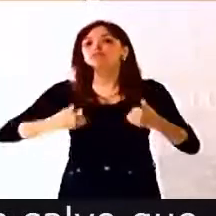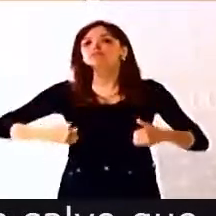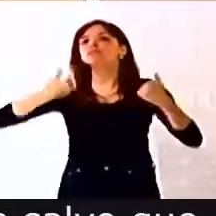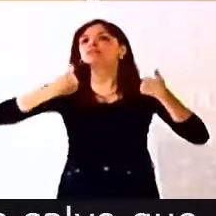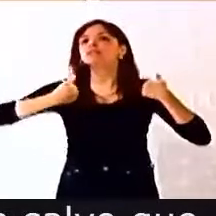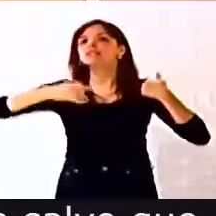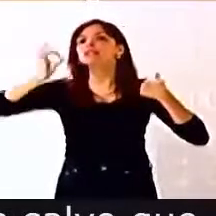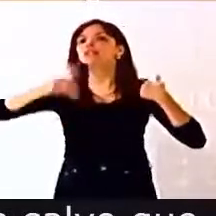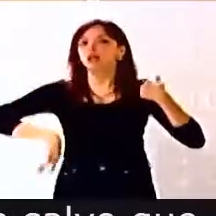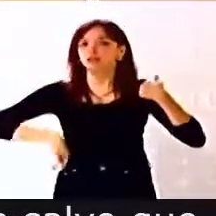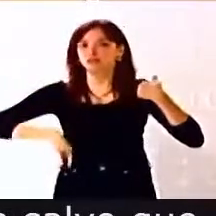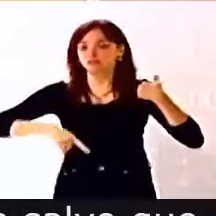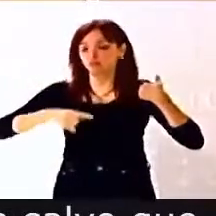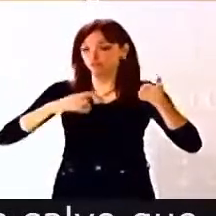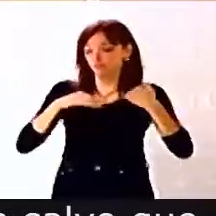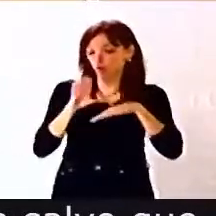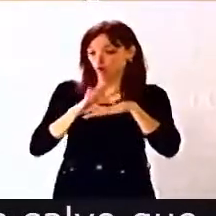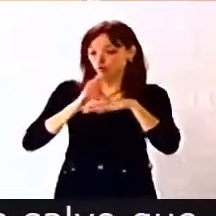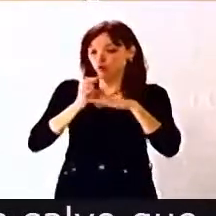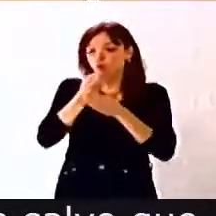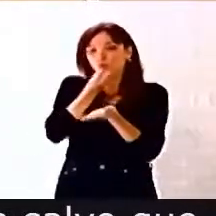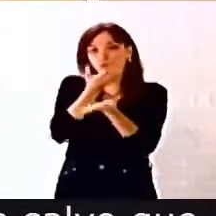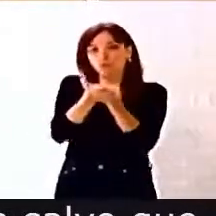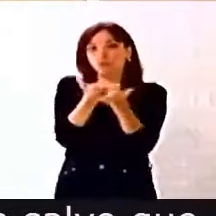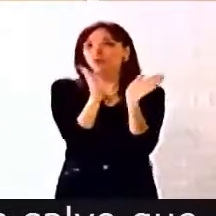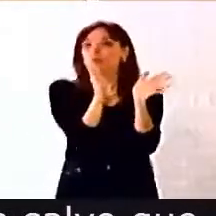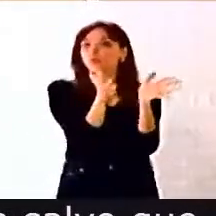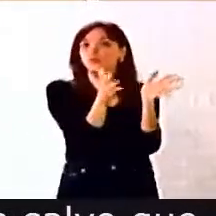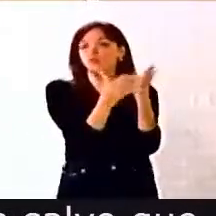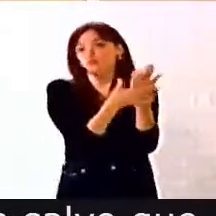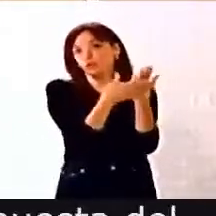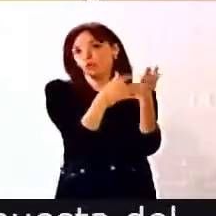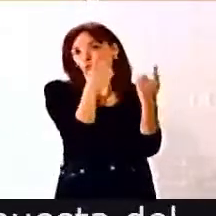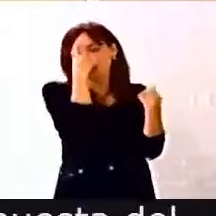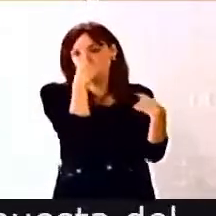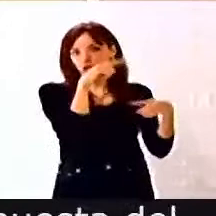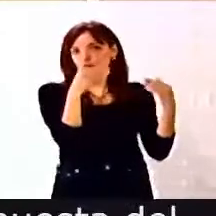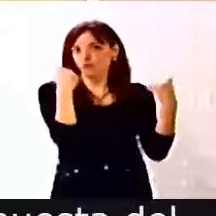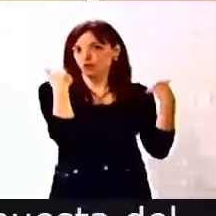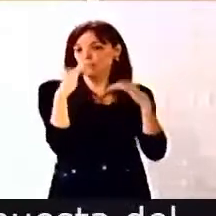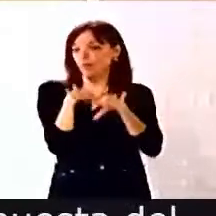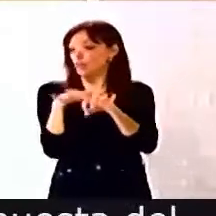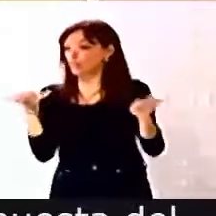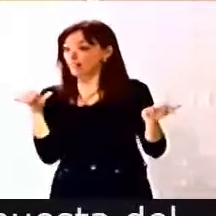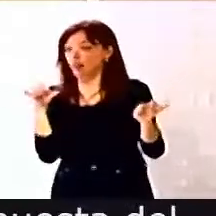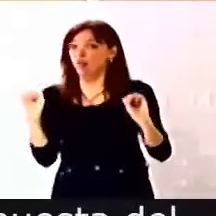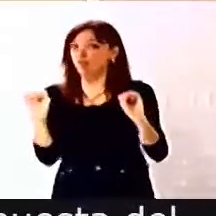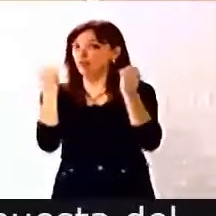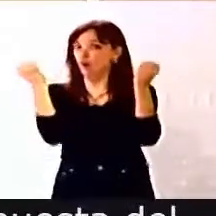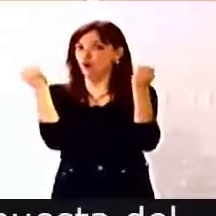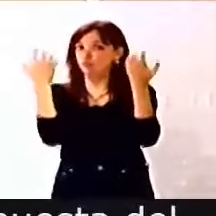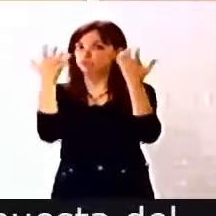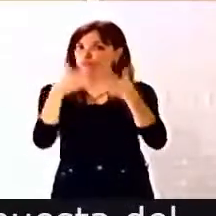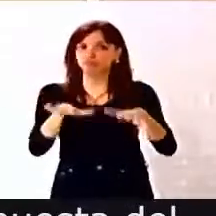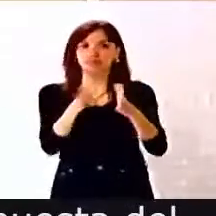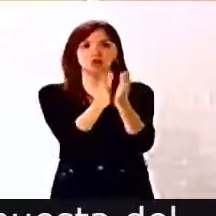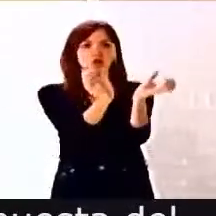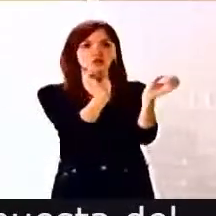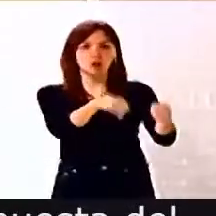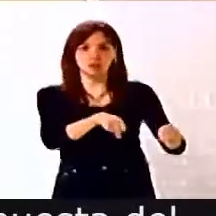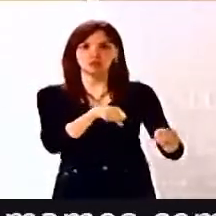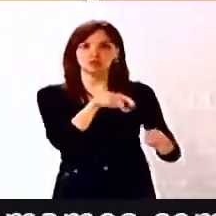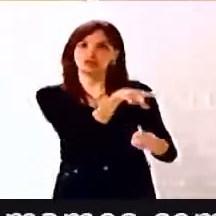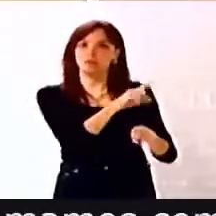hace este consejero al resto del Consejo de Gobierno. Por lo tanto, la mayoría de las acciones las solemos tomar como acuerdos de Consejo de Gobierno.